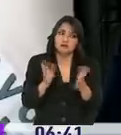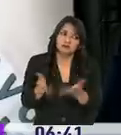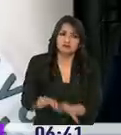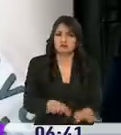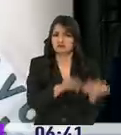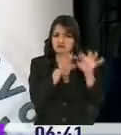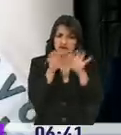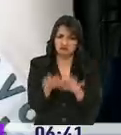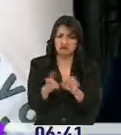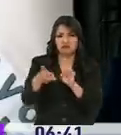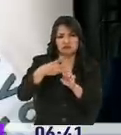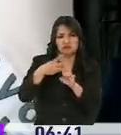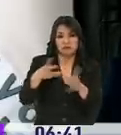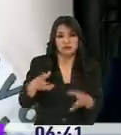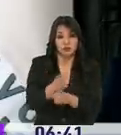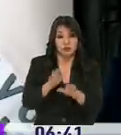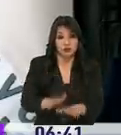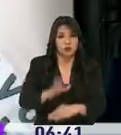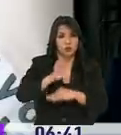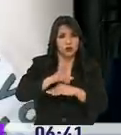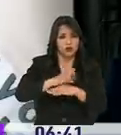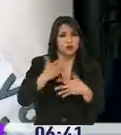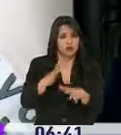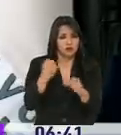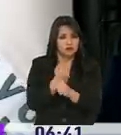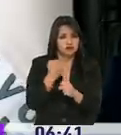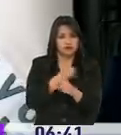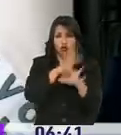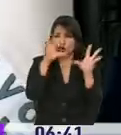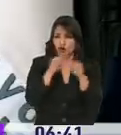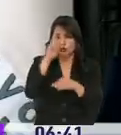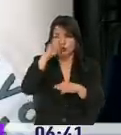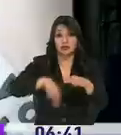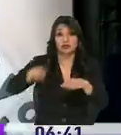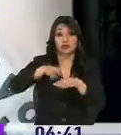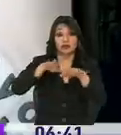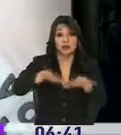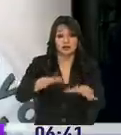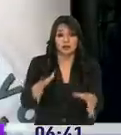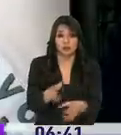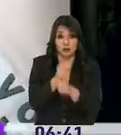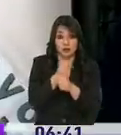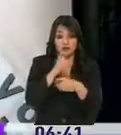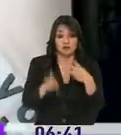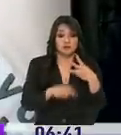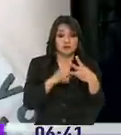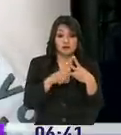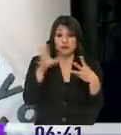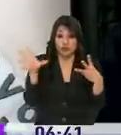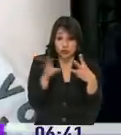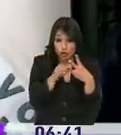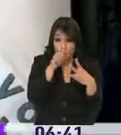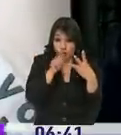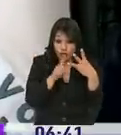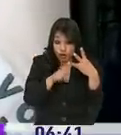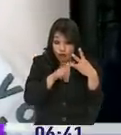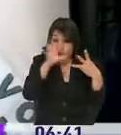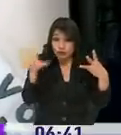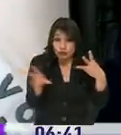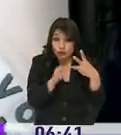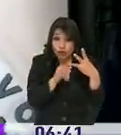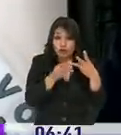deba existir en el país. Estamos trabajando en una estrategia nacional de ciberseguridad. Y tercero, que todo esto de alguna forma esté